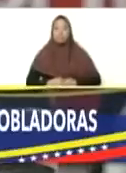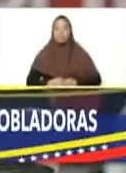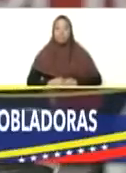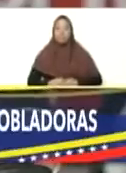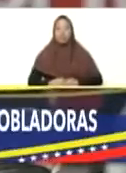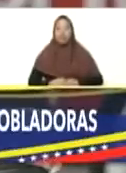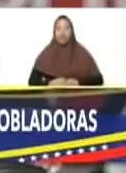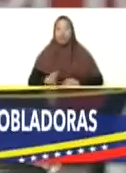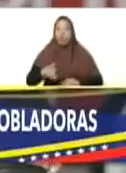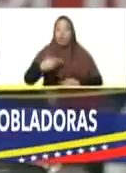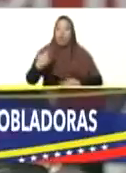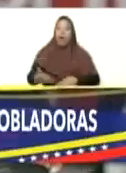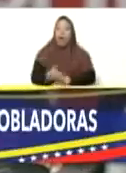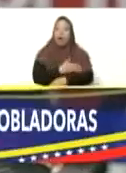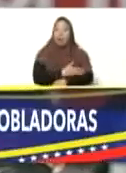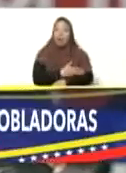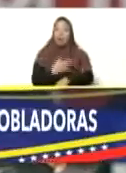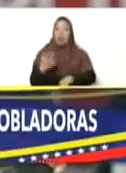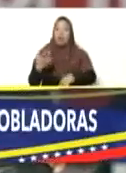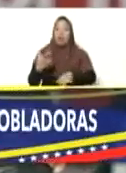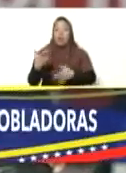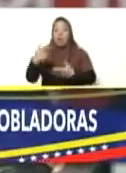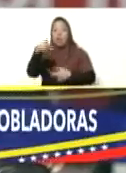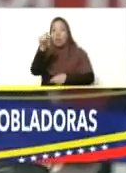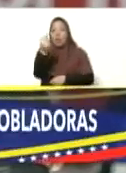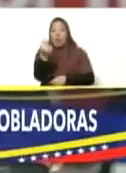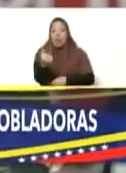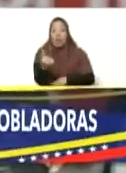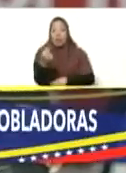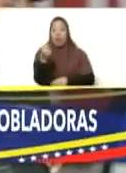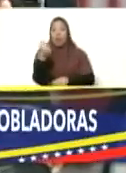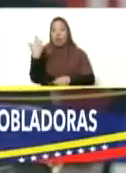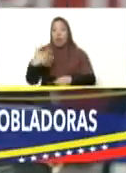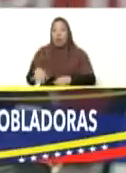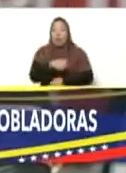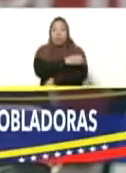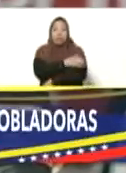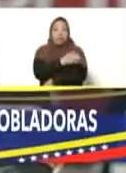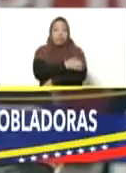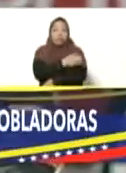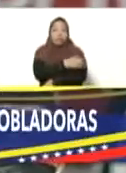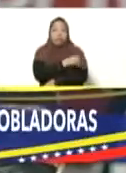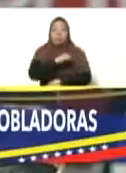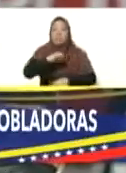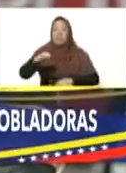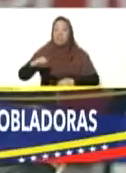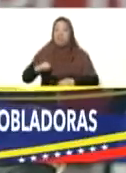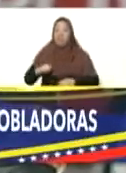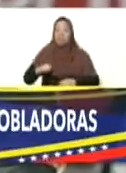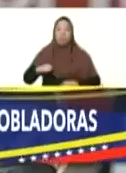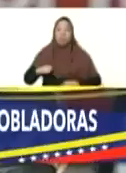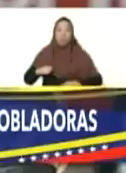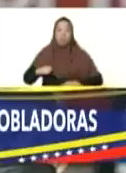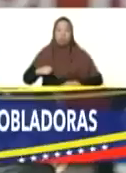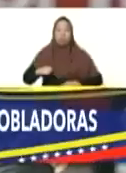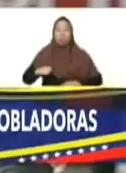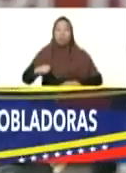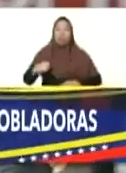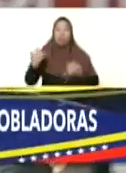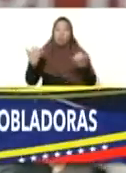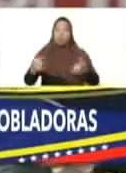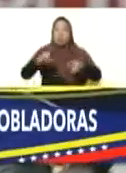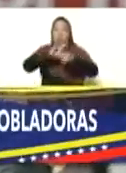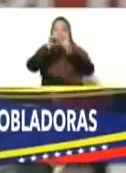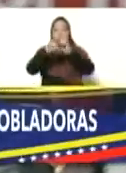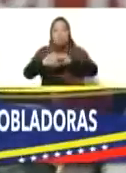que por ahí anda la burguesía fastidiosa fastidiando más bien la oligarquía no vamos a cambiar